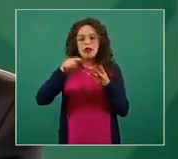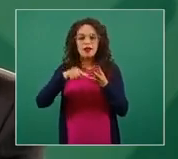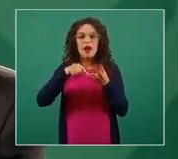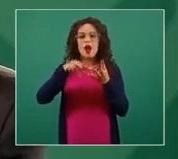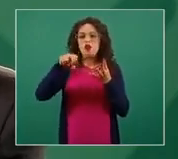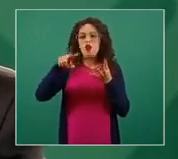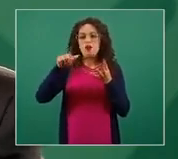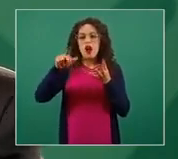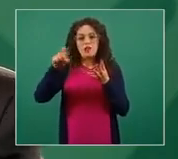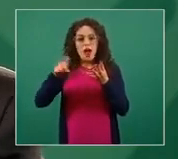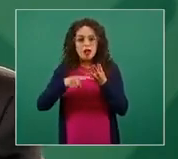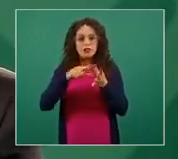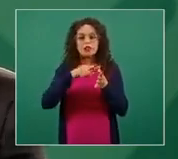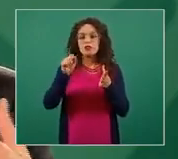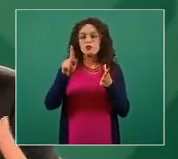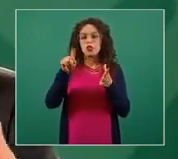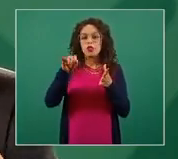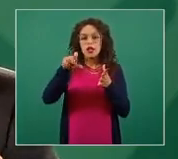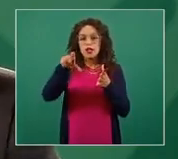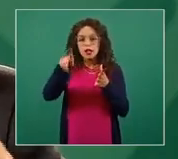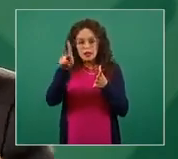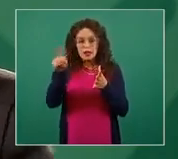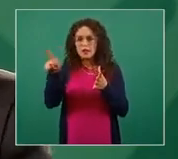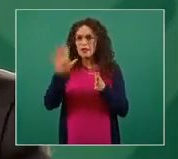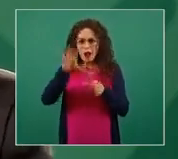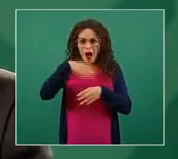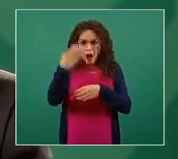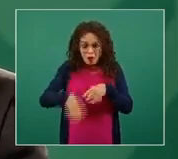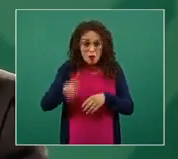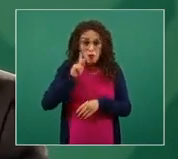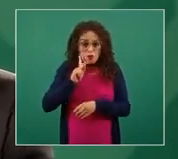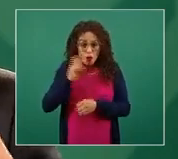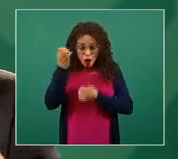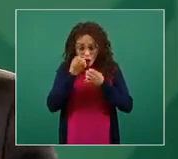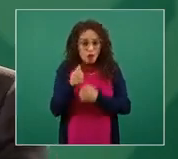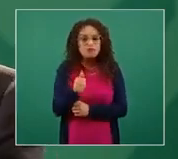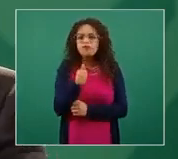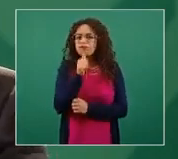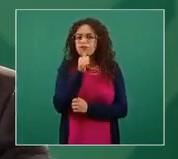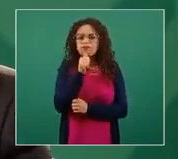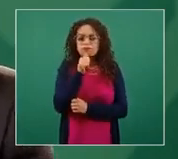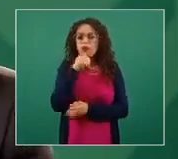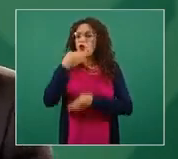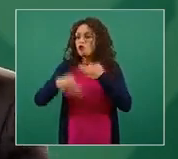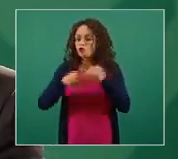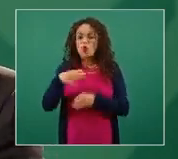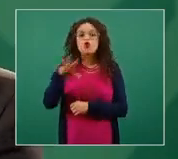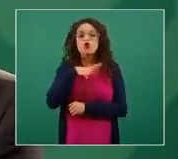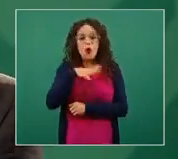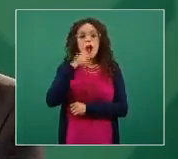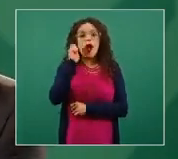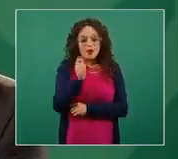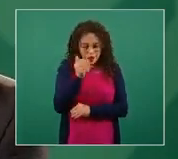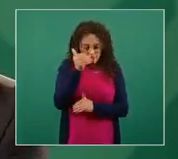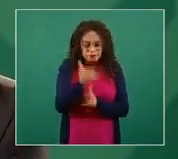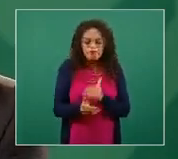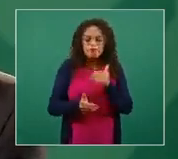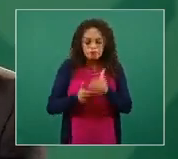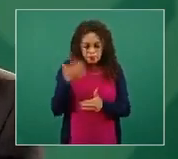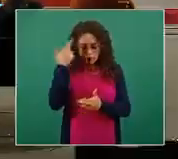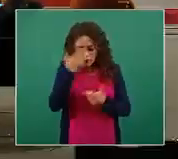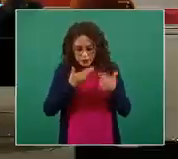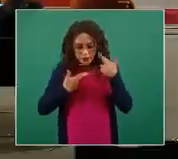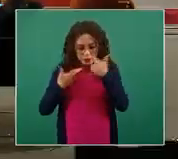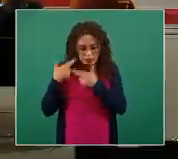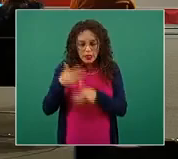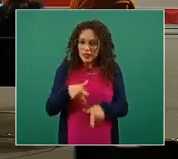Sputnik, ninguno ha terminado. Todos tienen un diseño para seguimiento de cerca de 3 años,